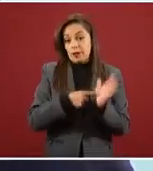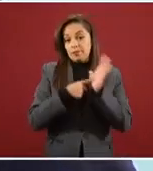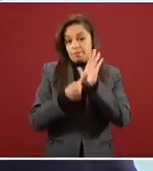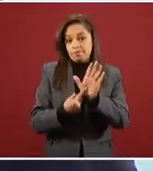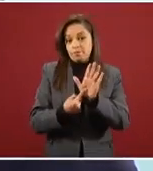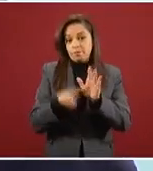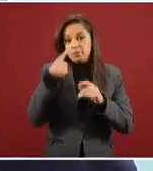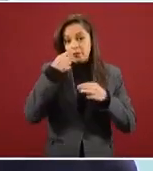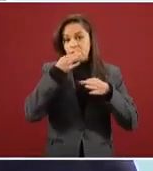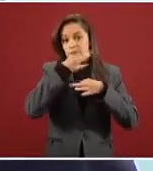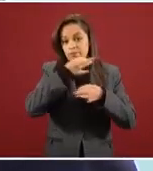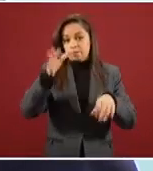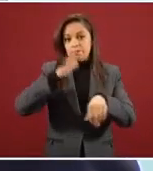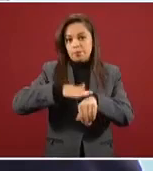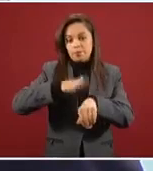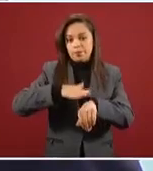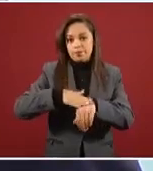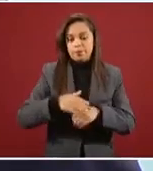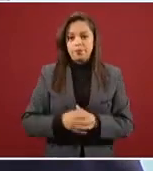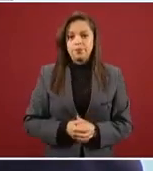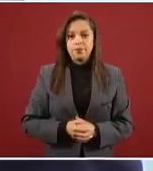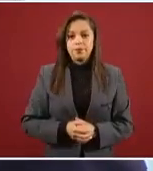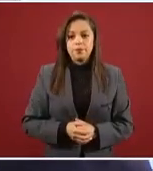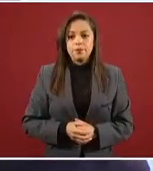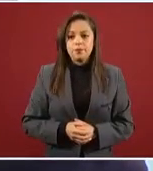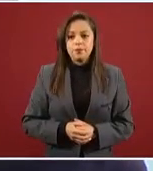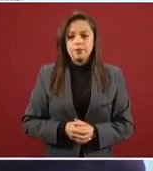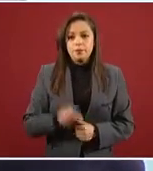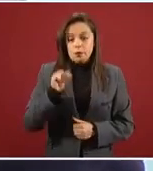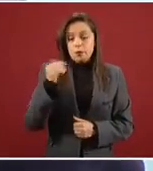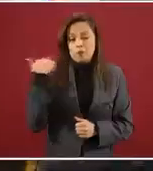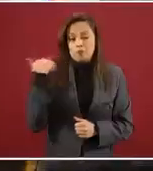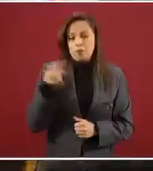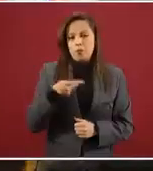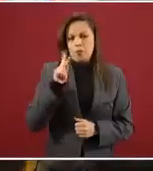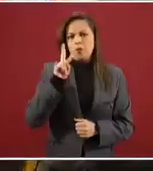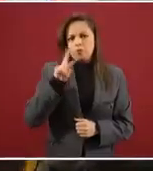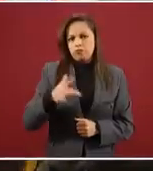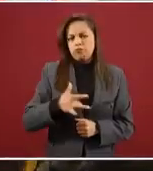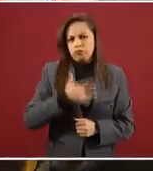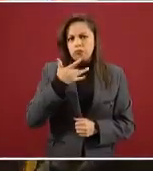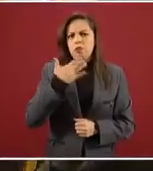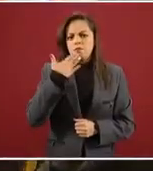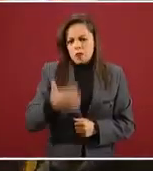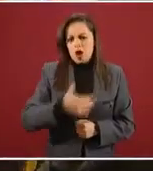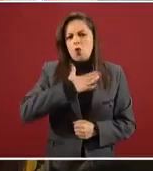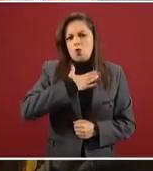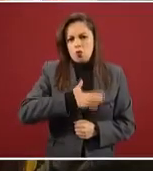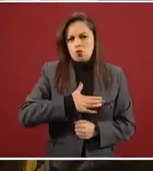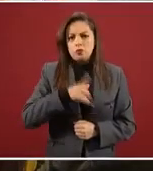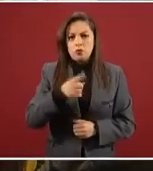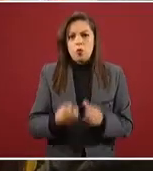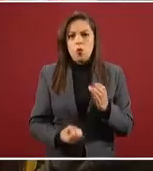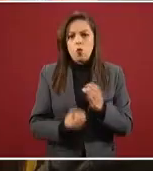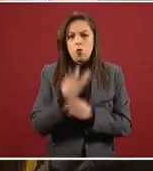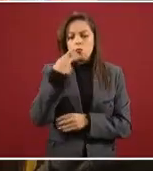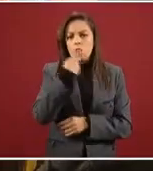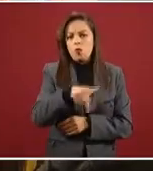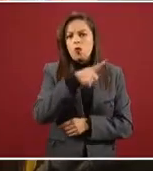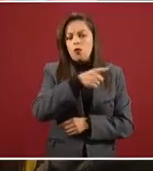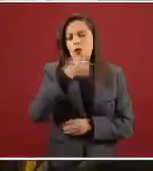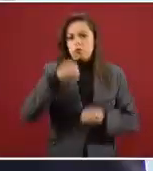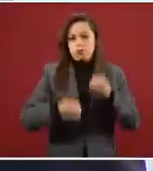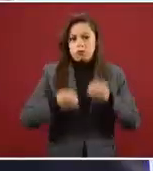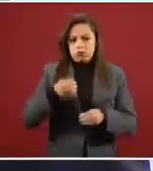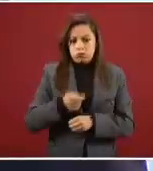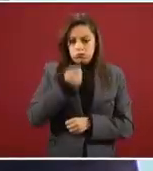noticia, un hecho que acaba de ocurrir que nos parece que es muy justo, es el nuevo criterio de la Corte que